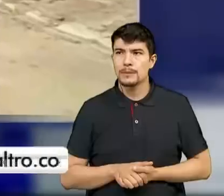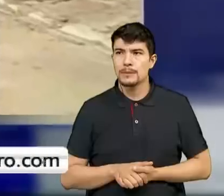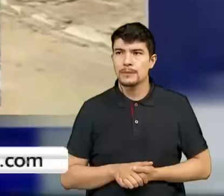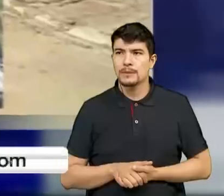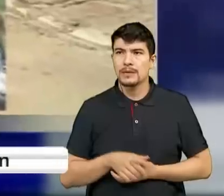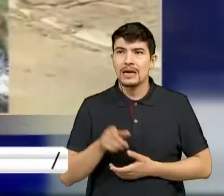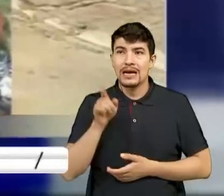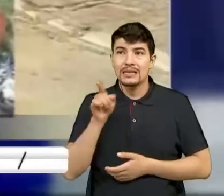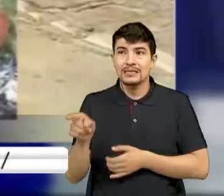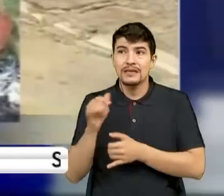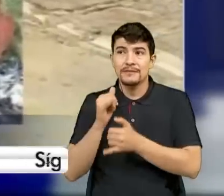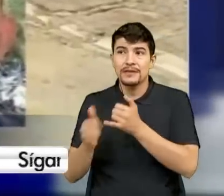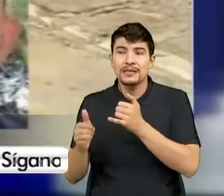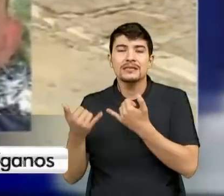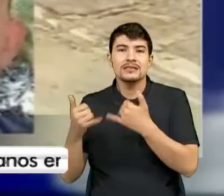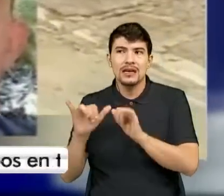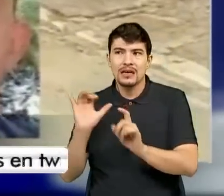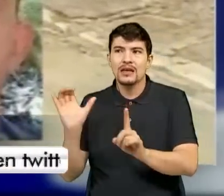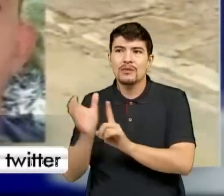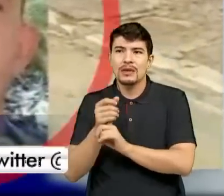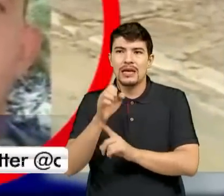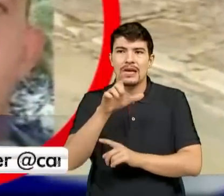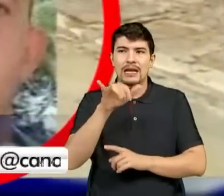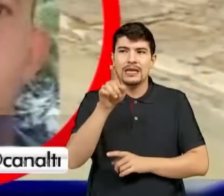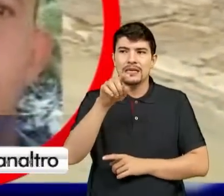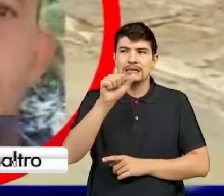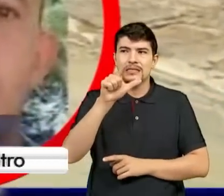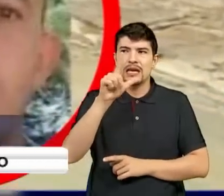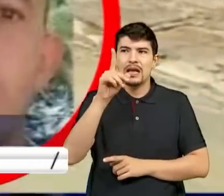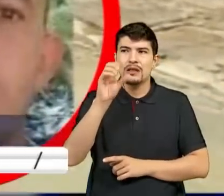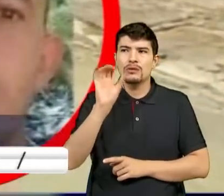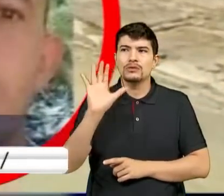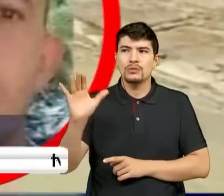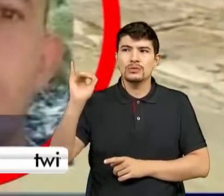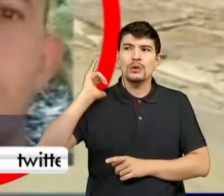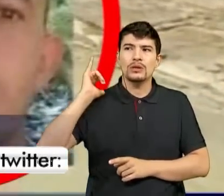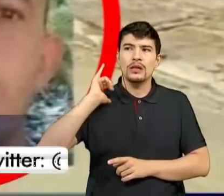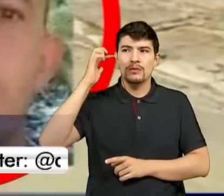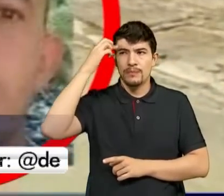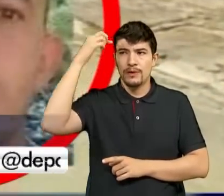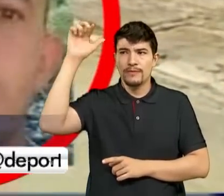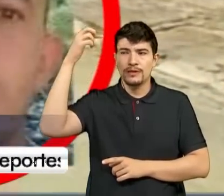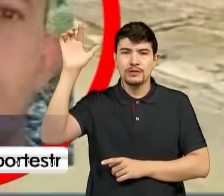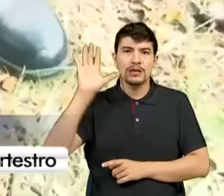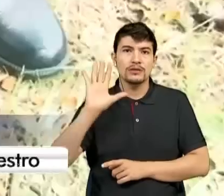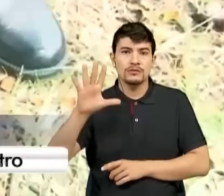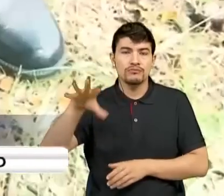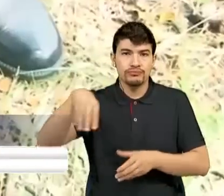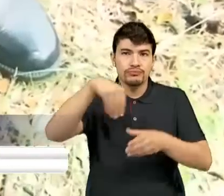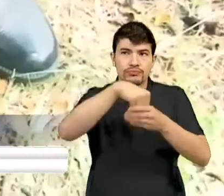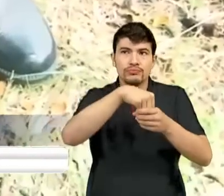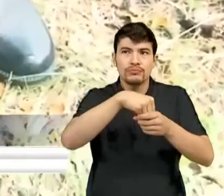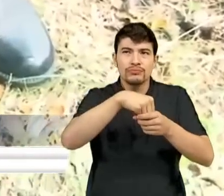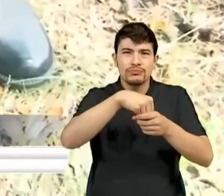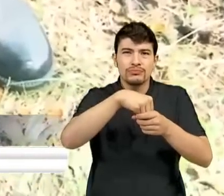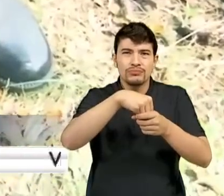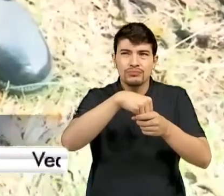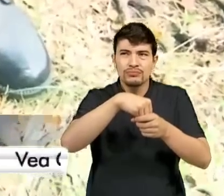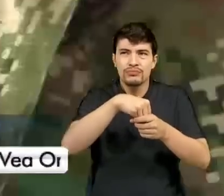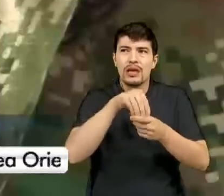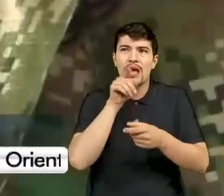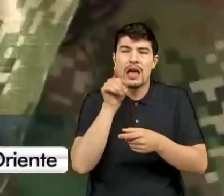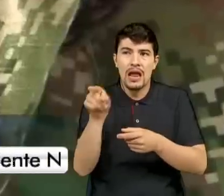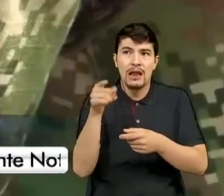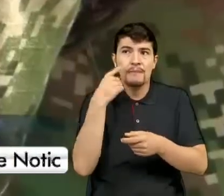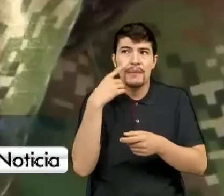Allí finalmente se encontraría con Elizaldo Aguilar García, soldado profesional adscrito al Batallón Galán de la Quinta Brigada, quien finalmente,